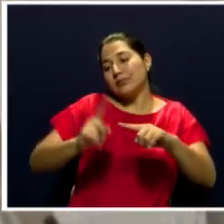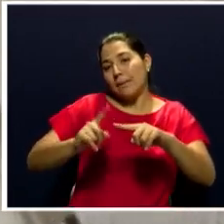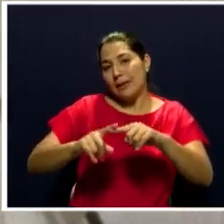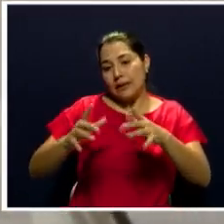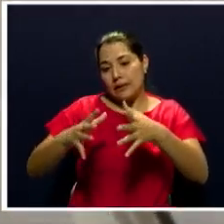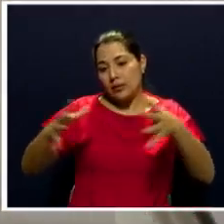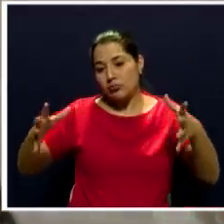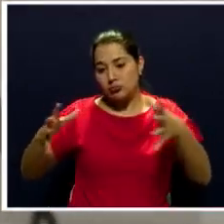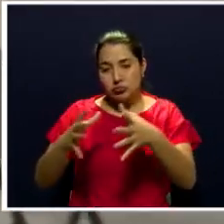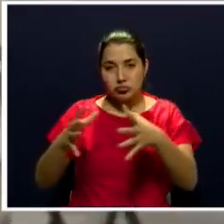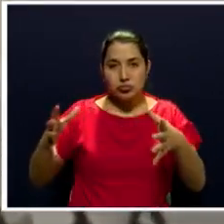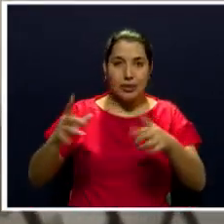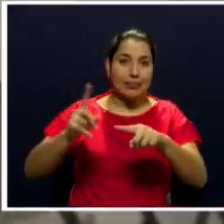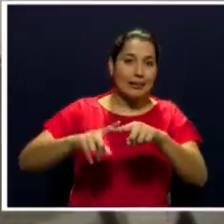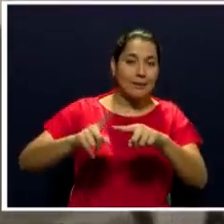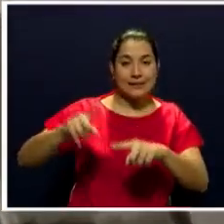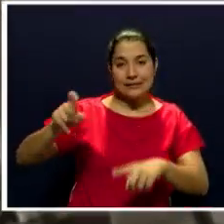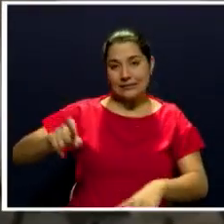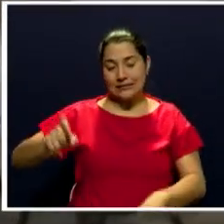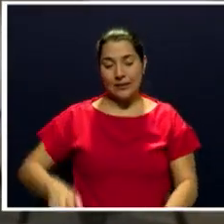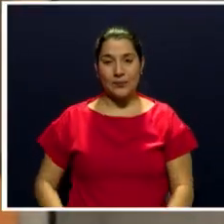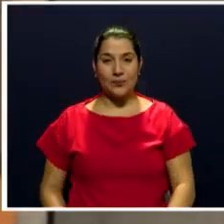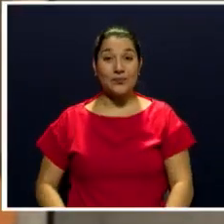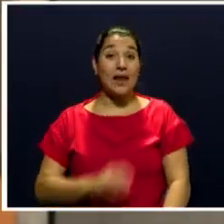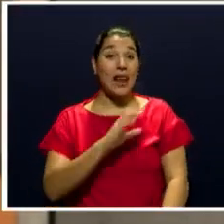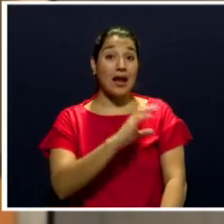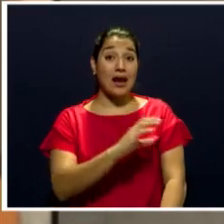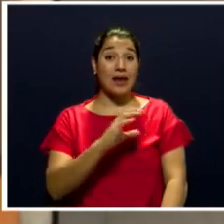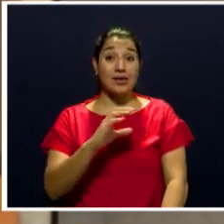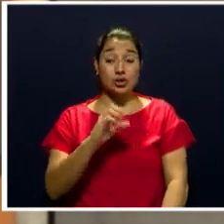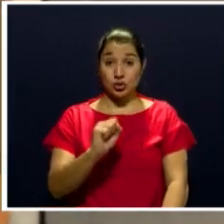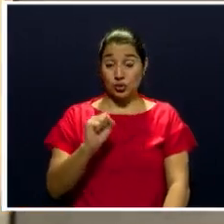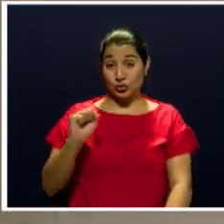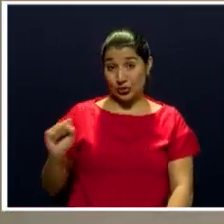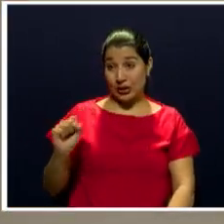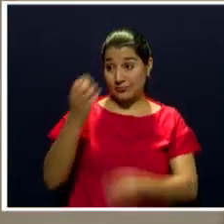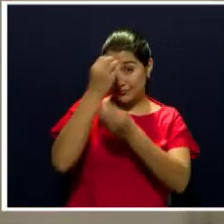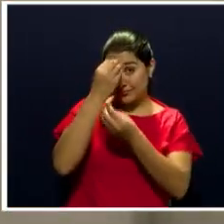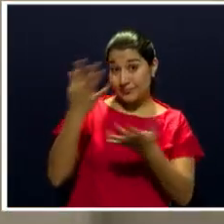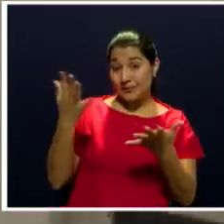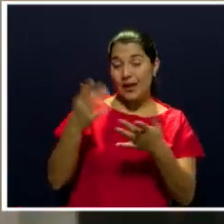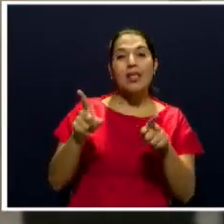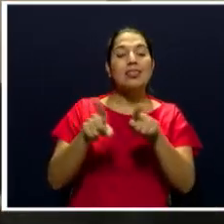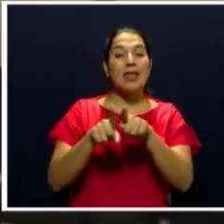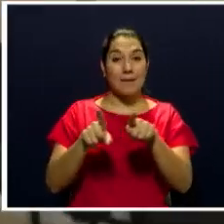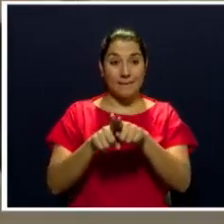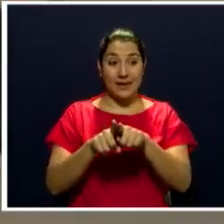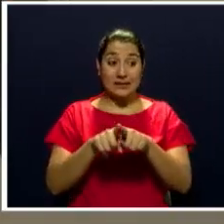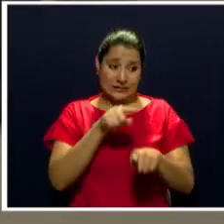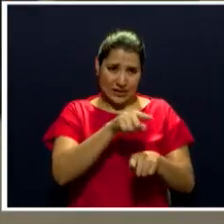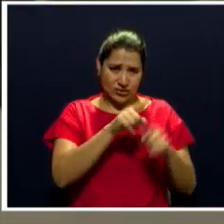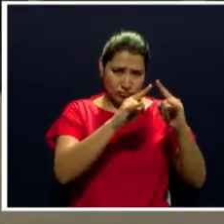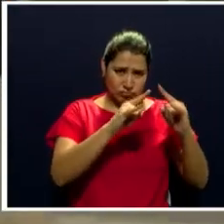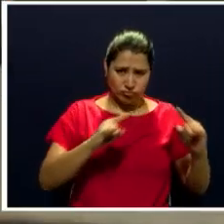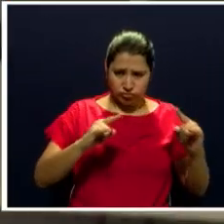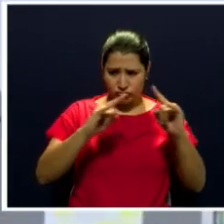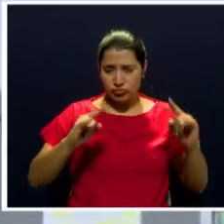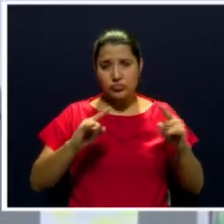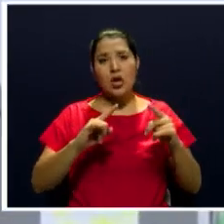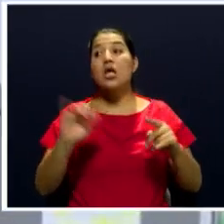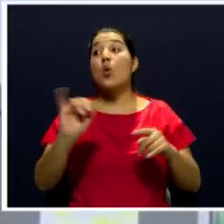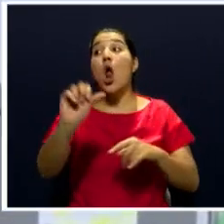armen de acuerdo a la necesidad. La Caja Costarricense del Seguro Social informó que además de estas unidades se han instalado